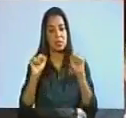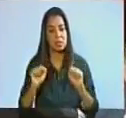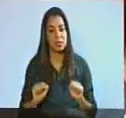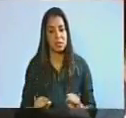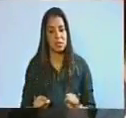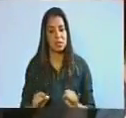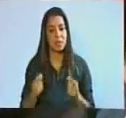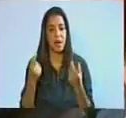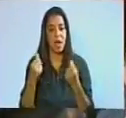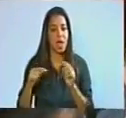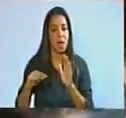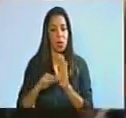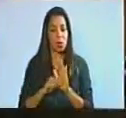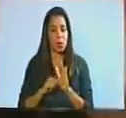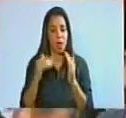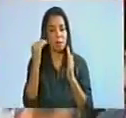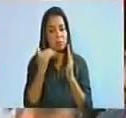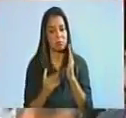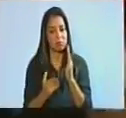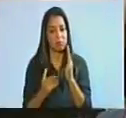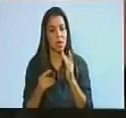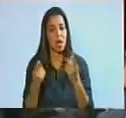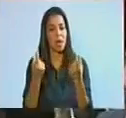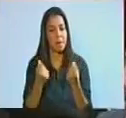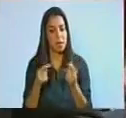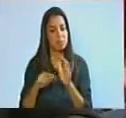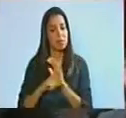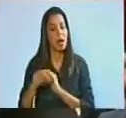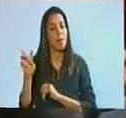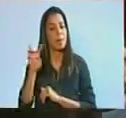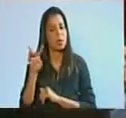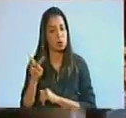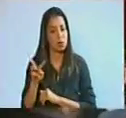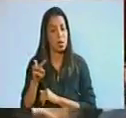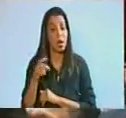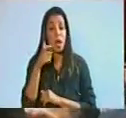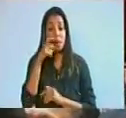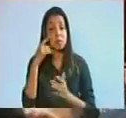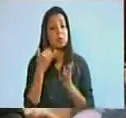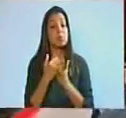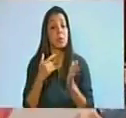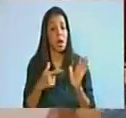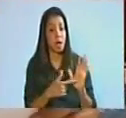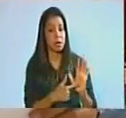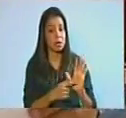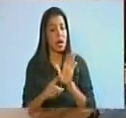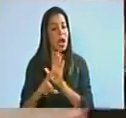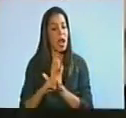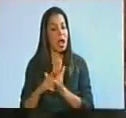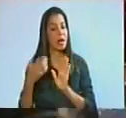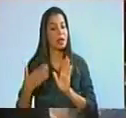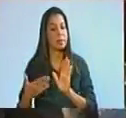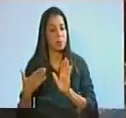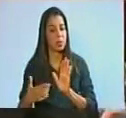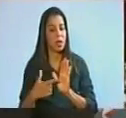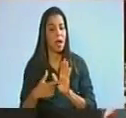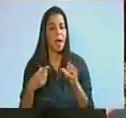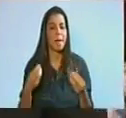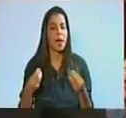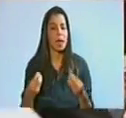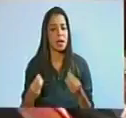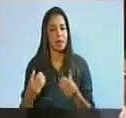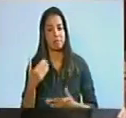de precios en Venezuela. De manera que aquí está para el pueblo venezolano un instrumento para seguir